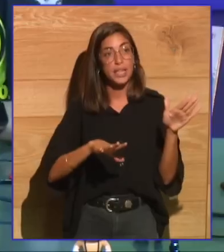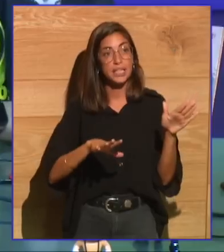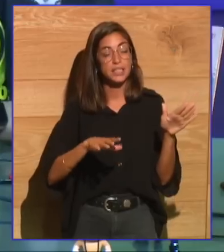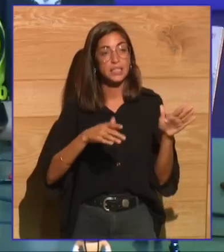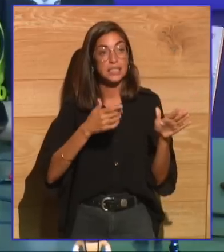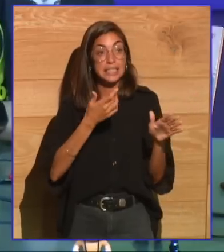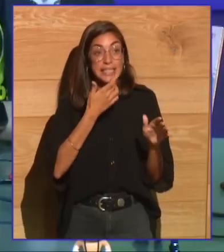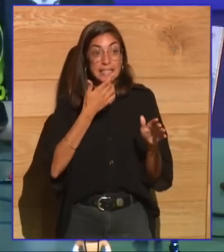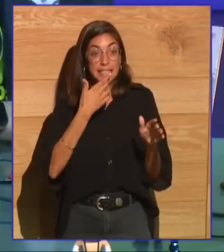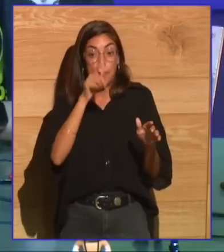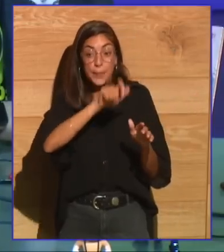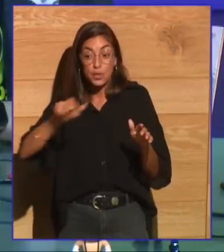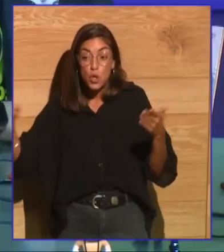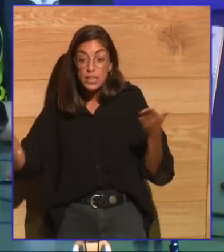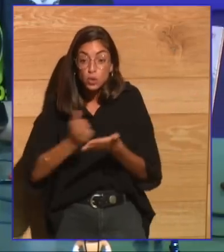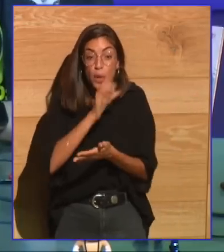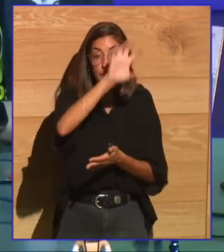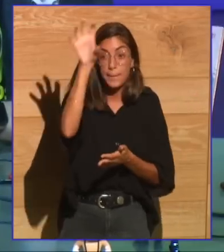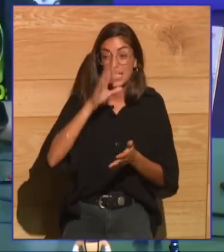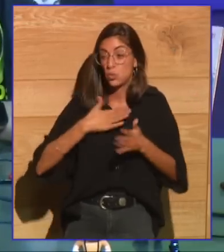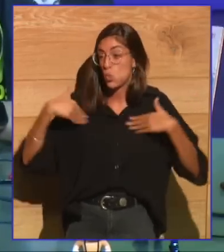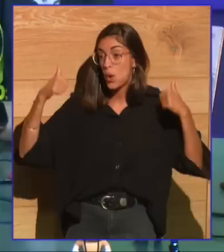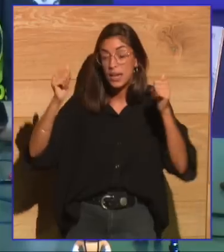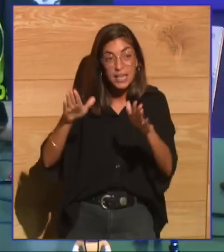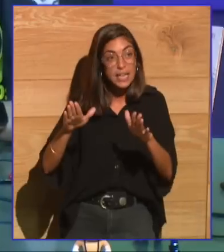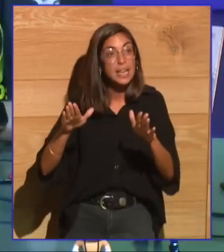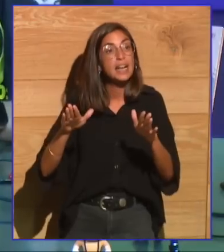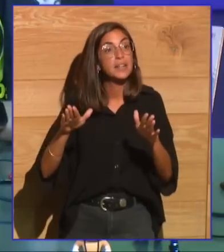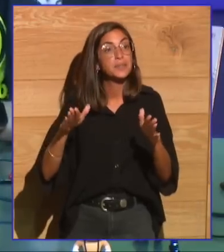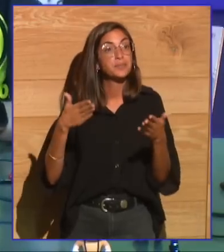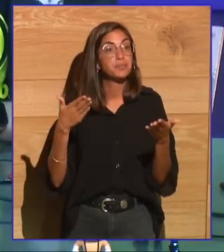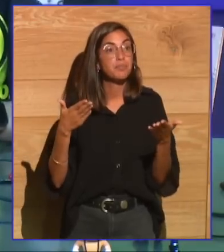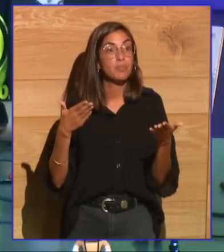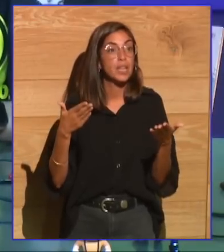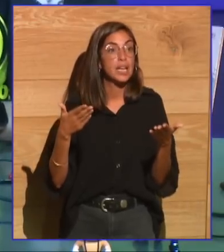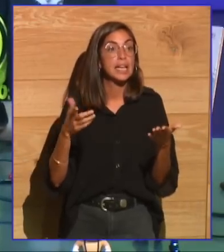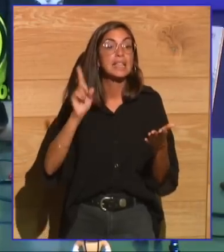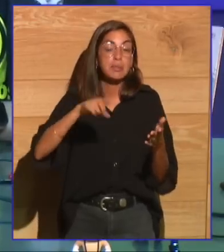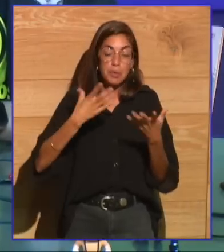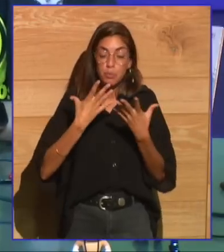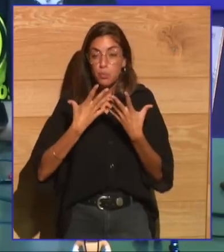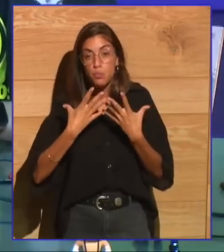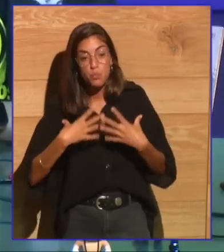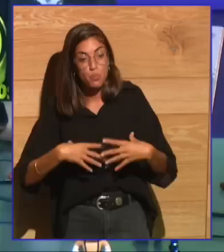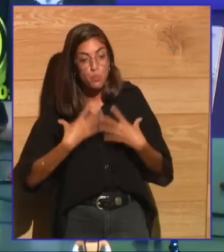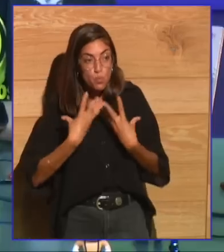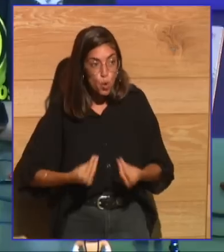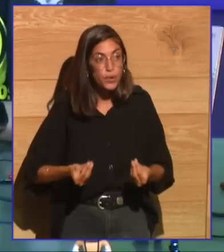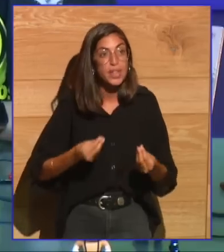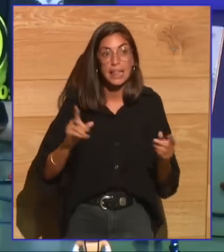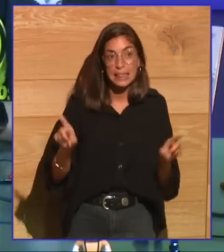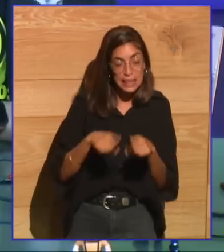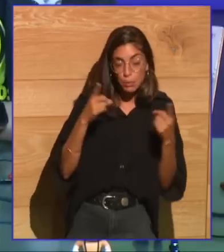descubro nada todas las personas de bangladesh ancianas niños ha dicho de murcia murcia también